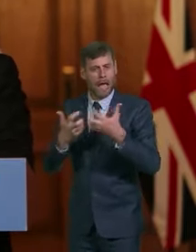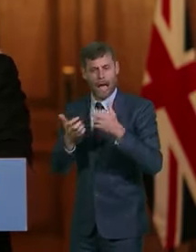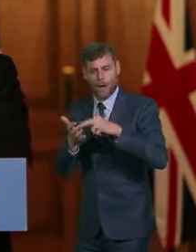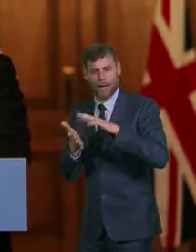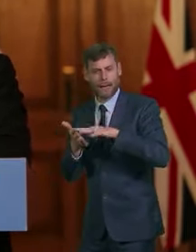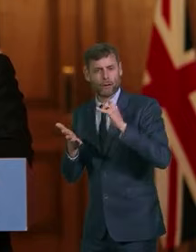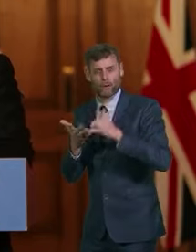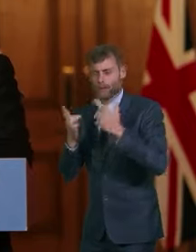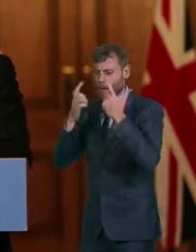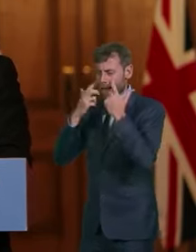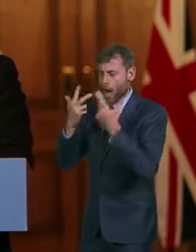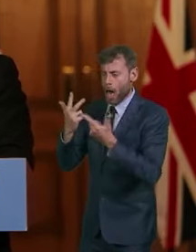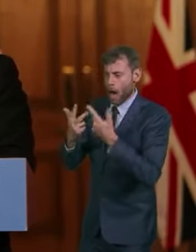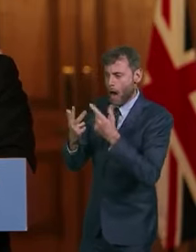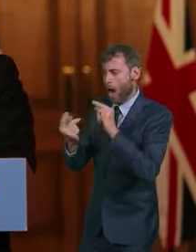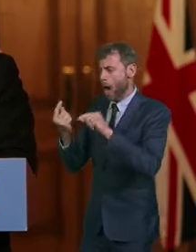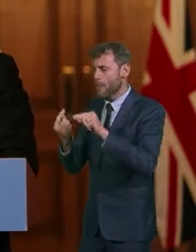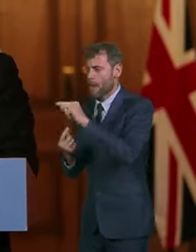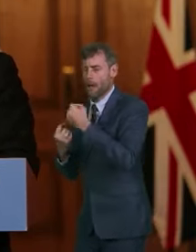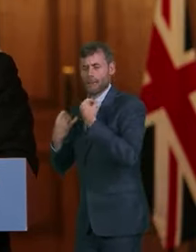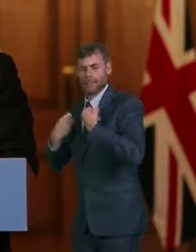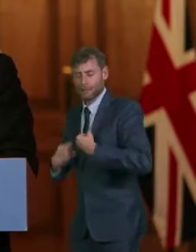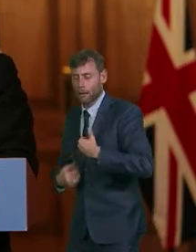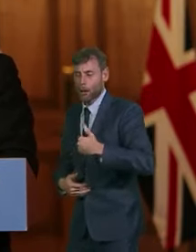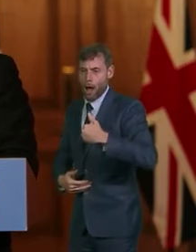nuestras otras necesidades médicas.